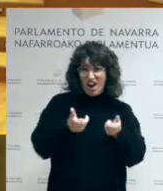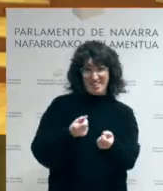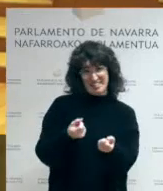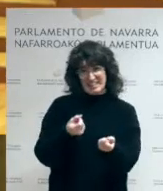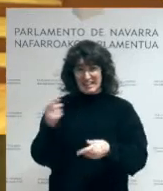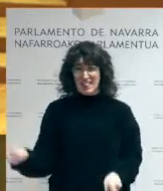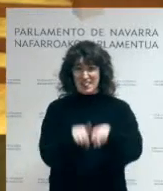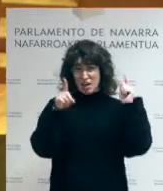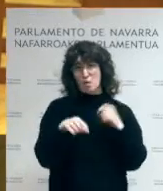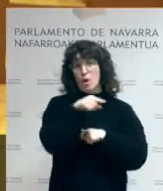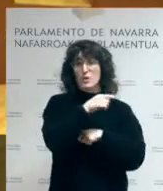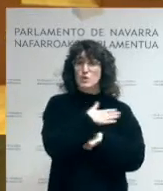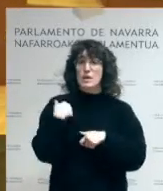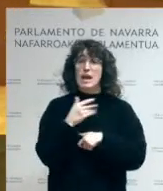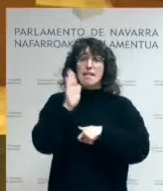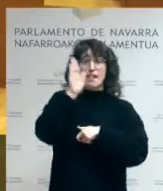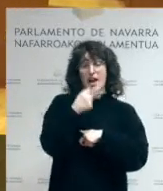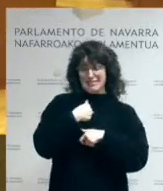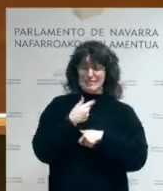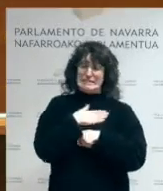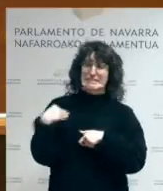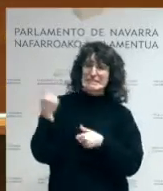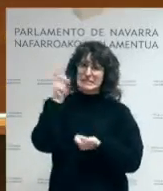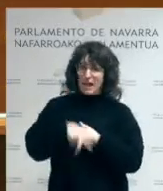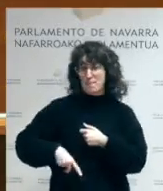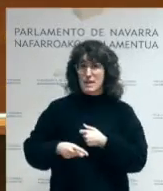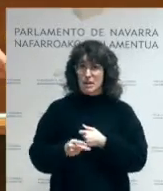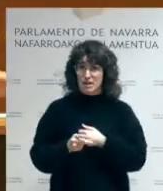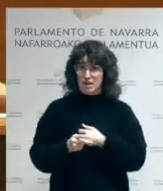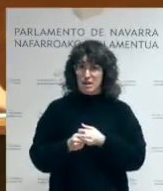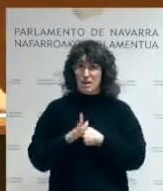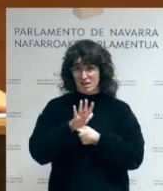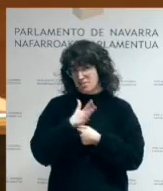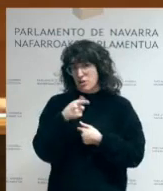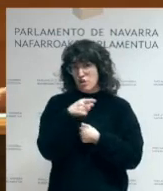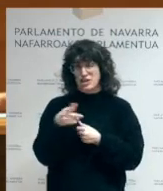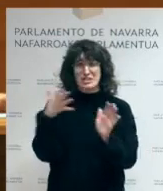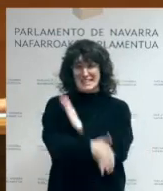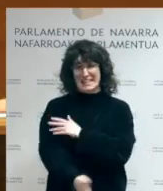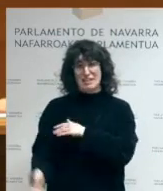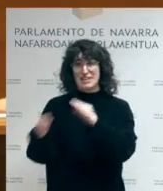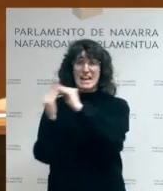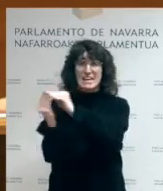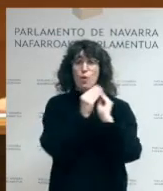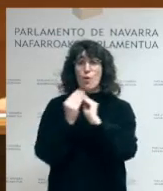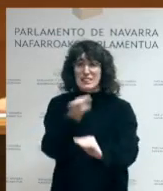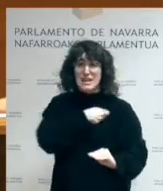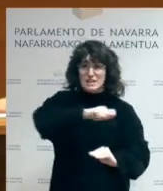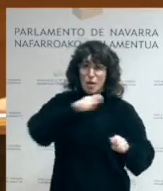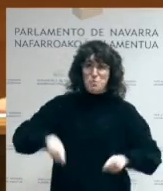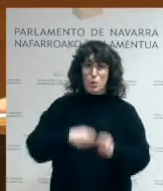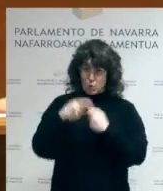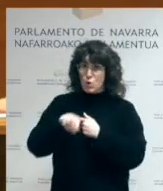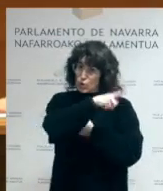del apúntenos otro para nosotros, aunque eso esté suponiendo romper con la igualdad de los españoles. Ustedes, que presumen de